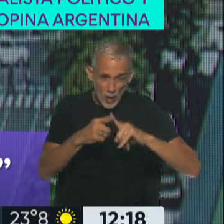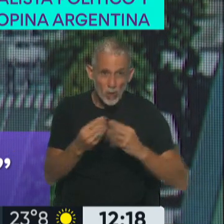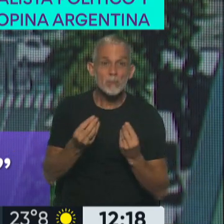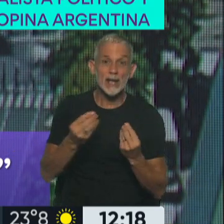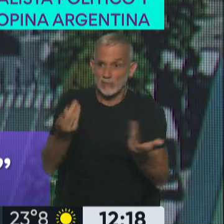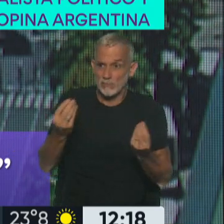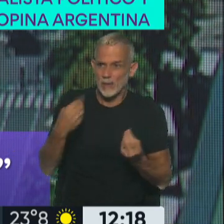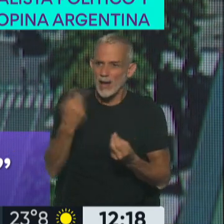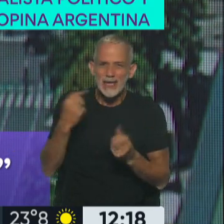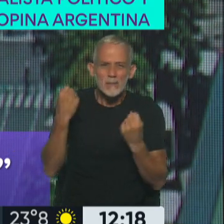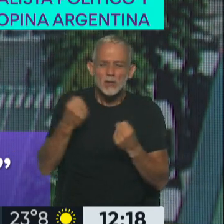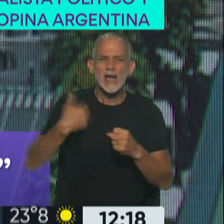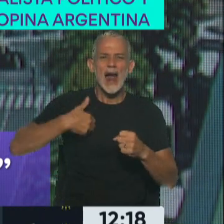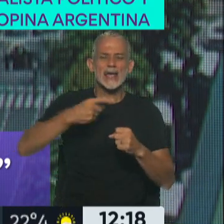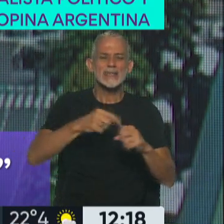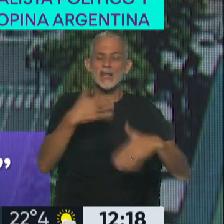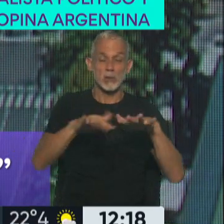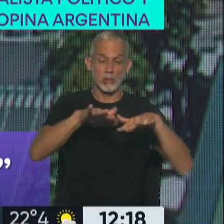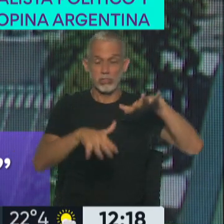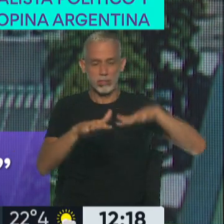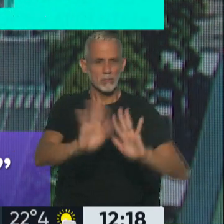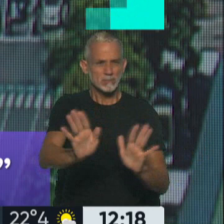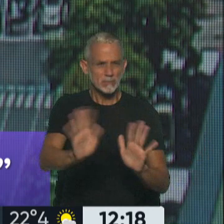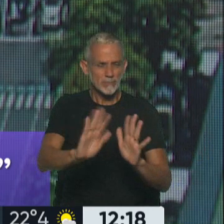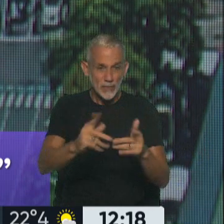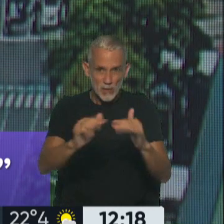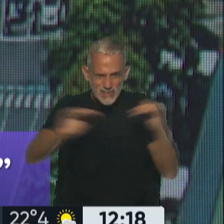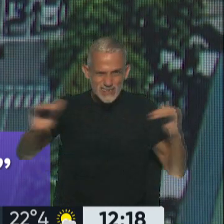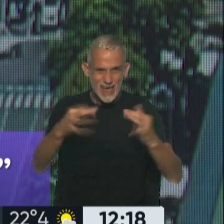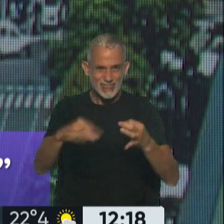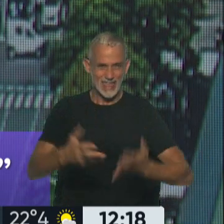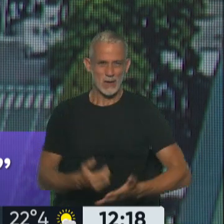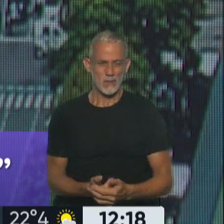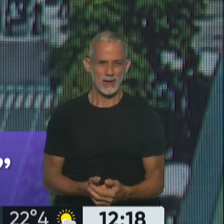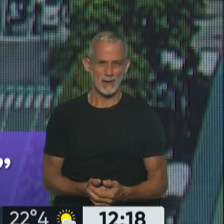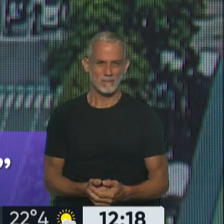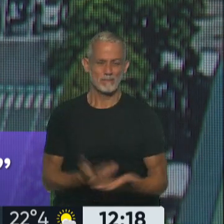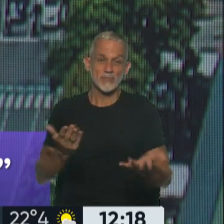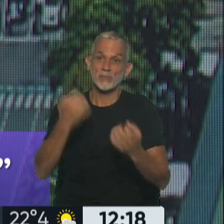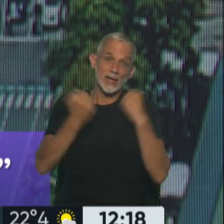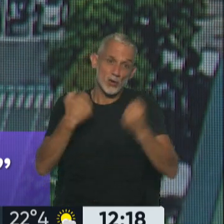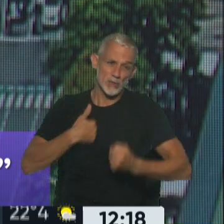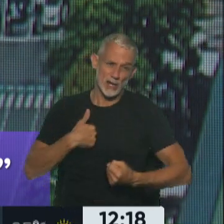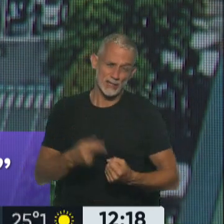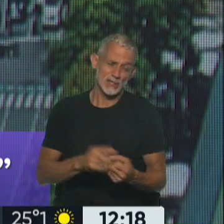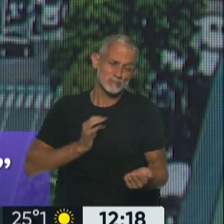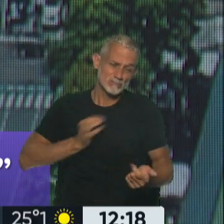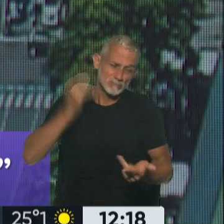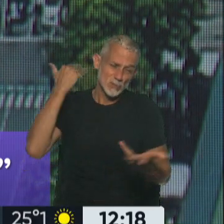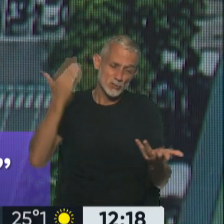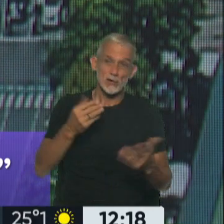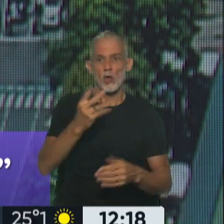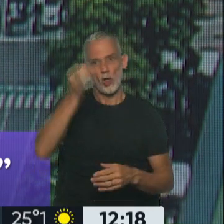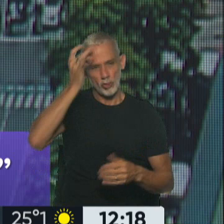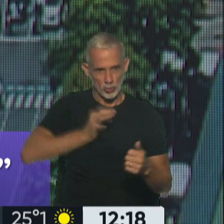que la Argentina salga de una vez de este proceso de inestabilidad que, domina la economía argentina desde hace muchos años. Hace